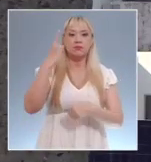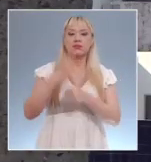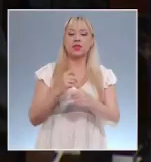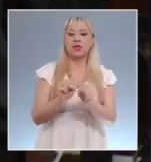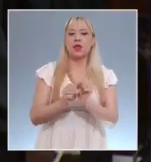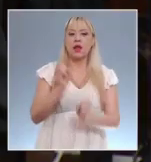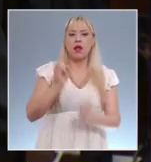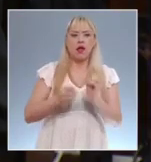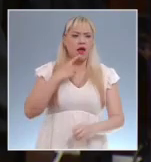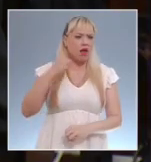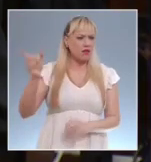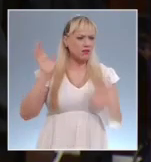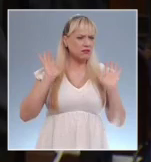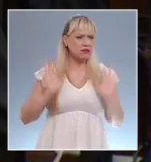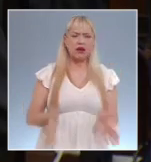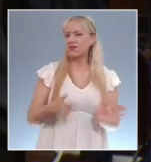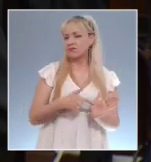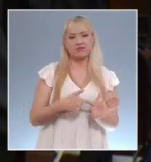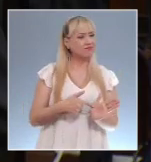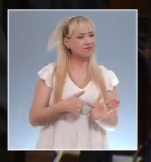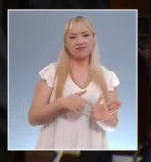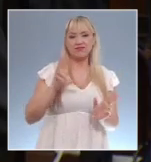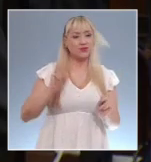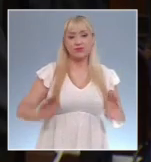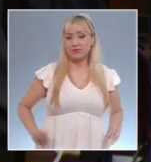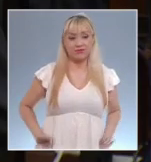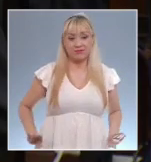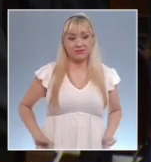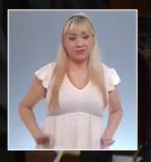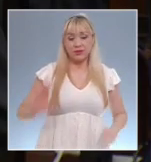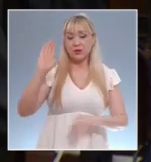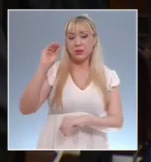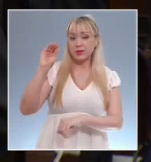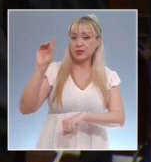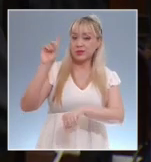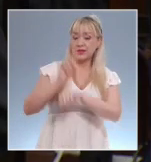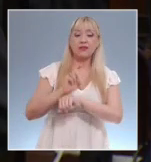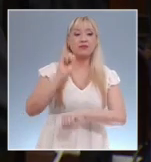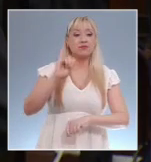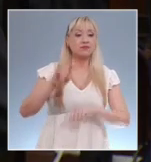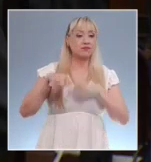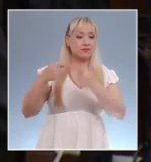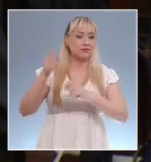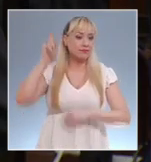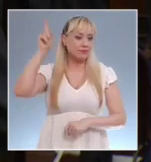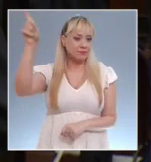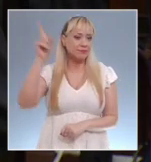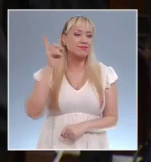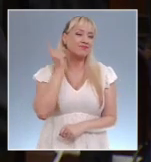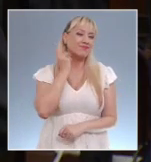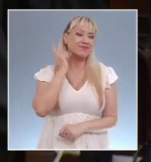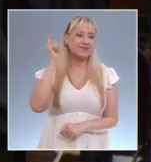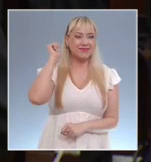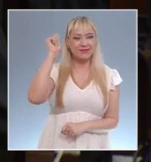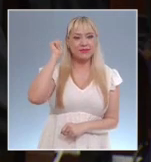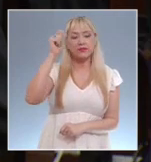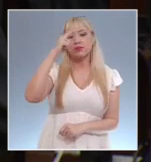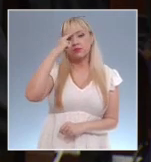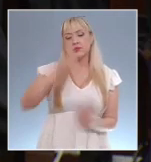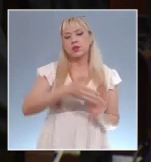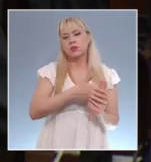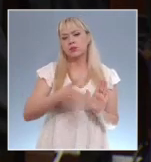invalidez. El plazo de 90 días concedido al Congreso del Estado de Tabasco transcurrió del 5 de septiembre de 2022